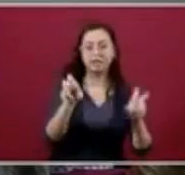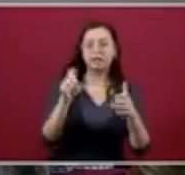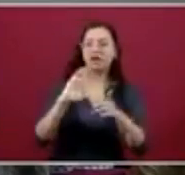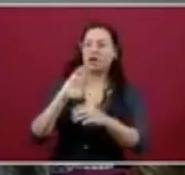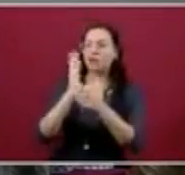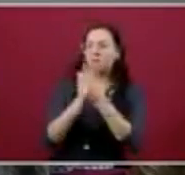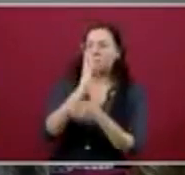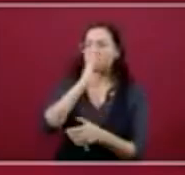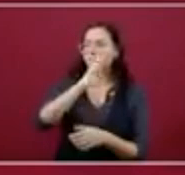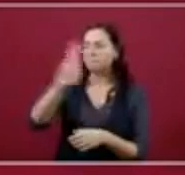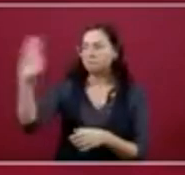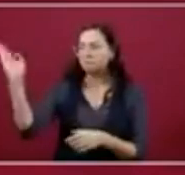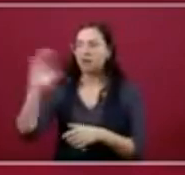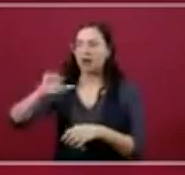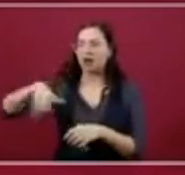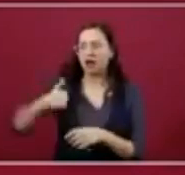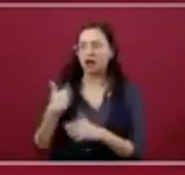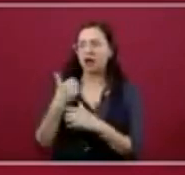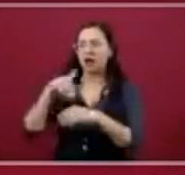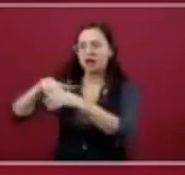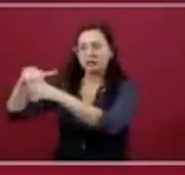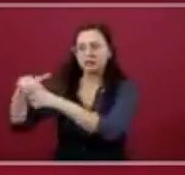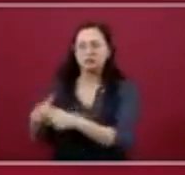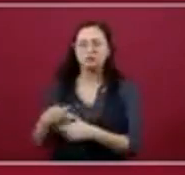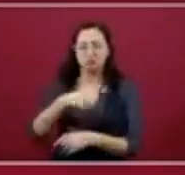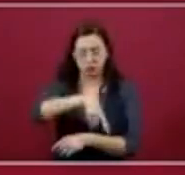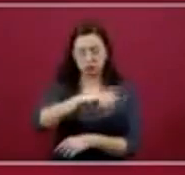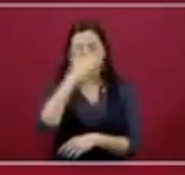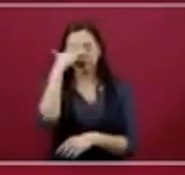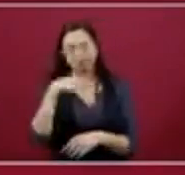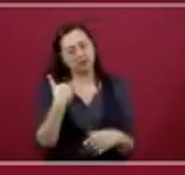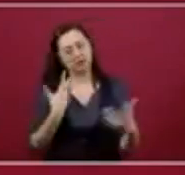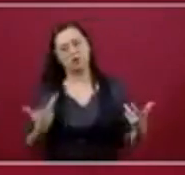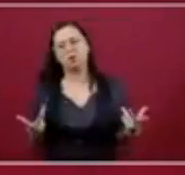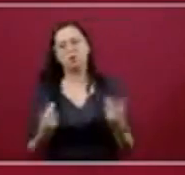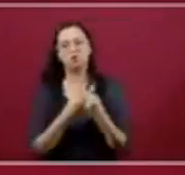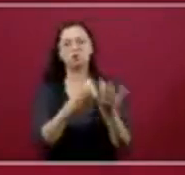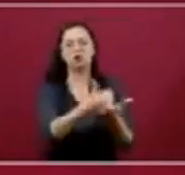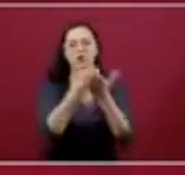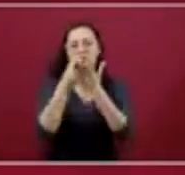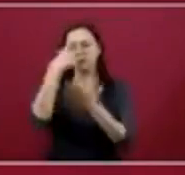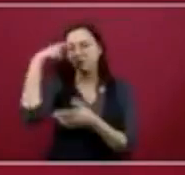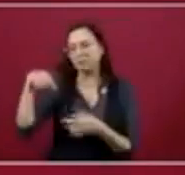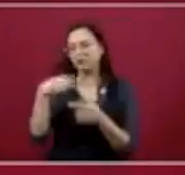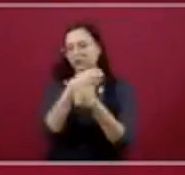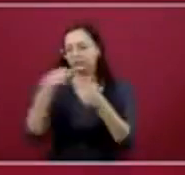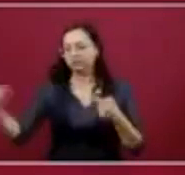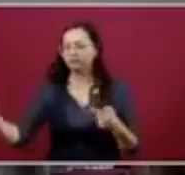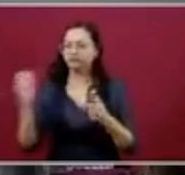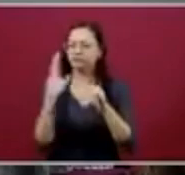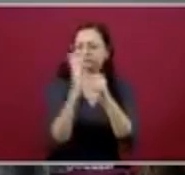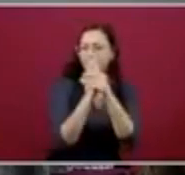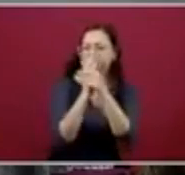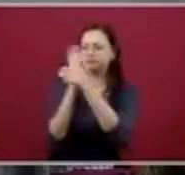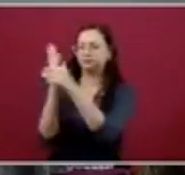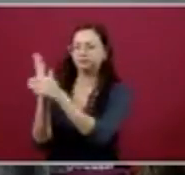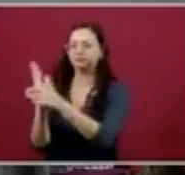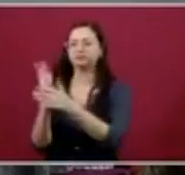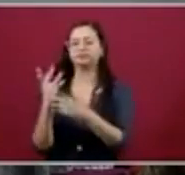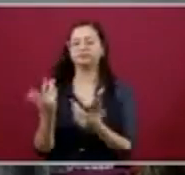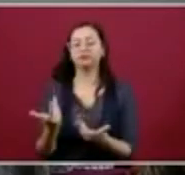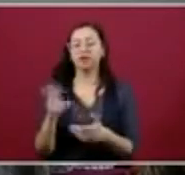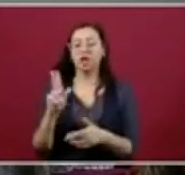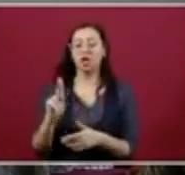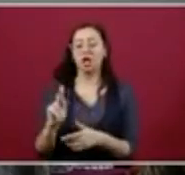que ayuden a este proceso enorme para el ordenamiento y la digitalización. Pero el archivo de 85 para atrás